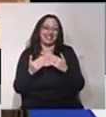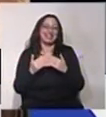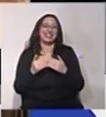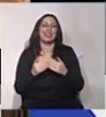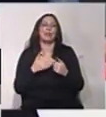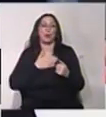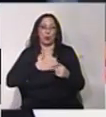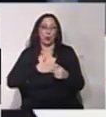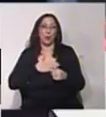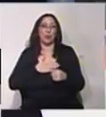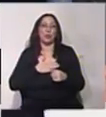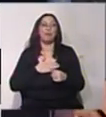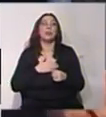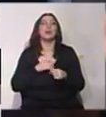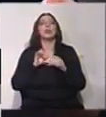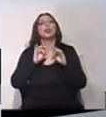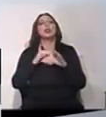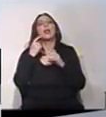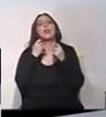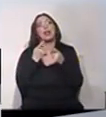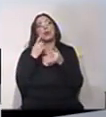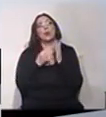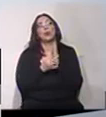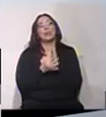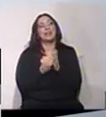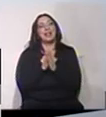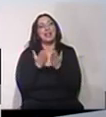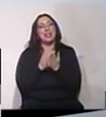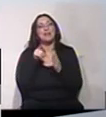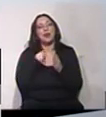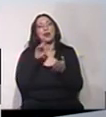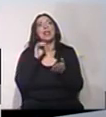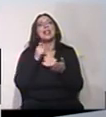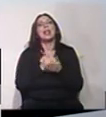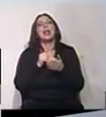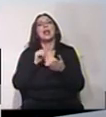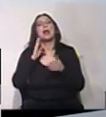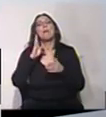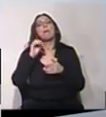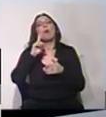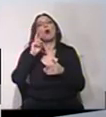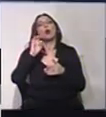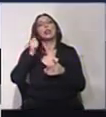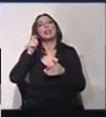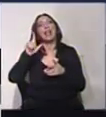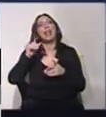Vamos a seguir, obviamente. Vamos a seguir. Solo dar un servicio del libro. Ese libro está en el portal del MIDES, ¿no? De